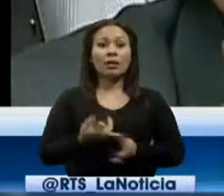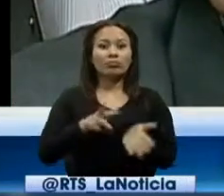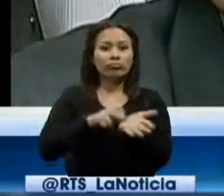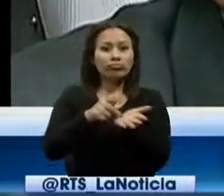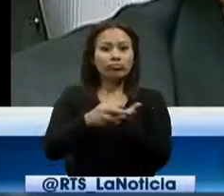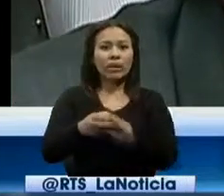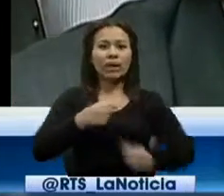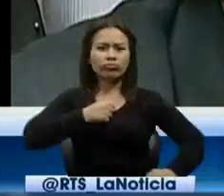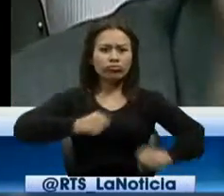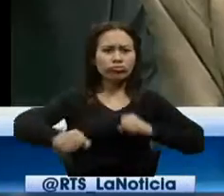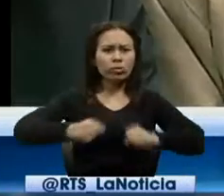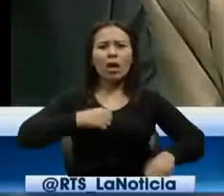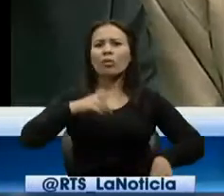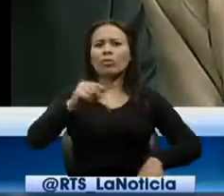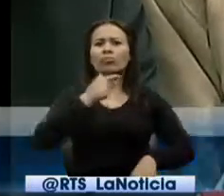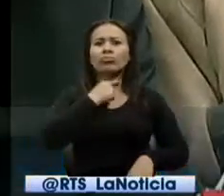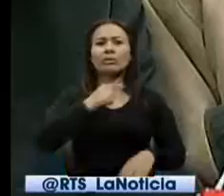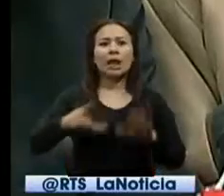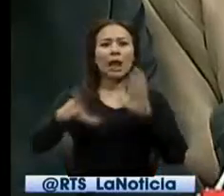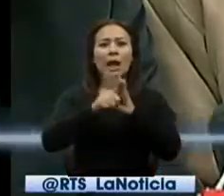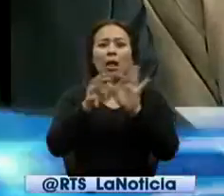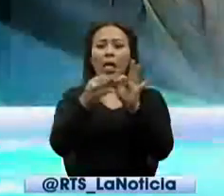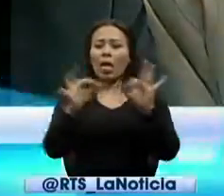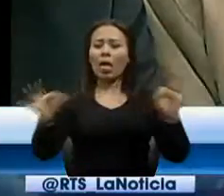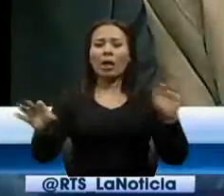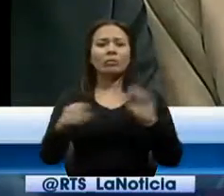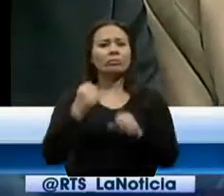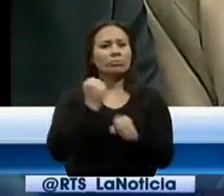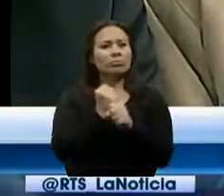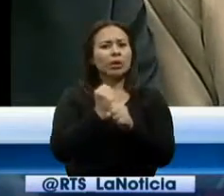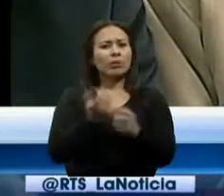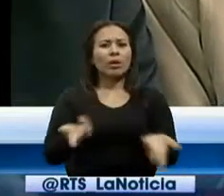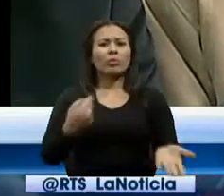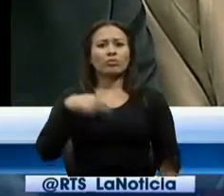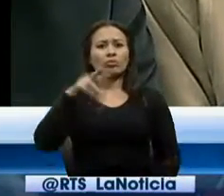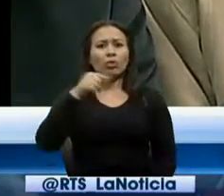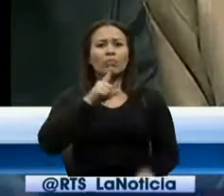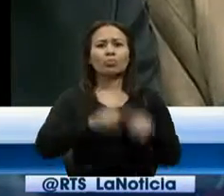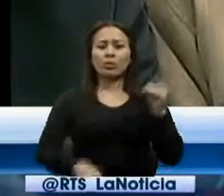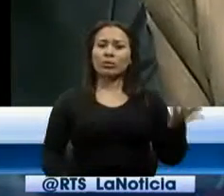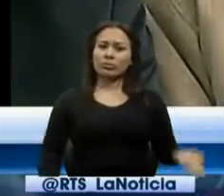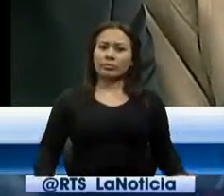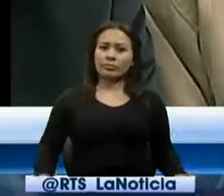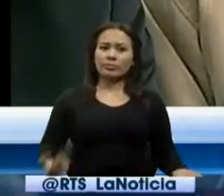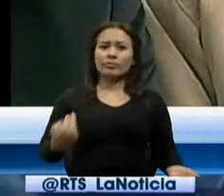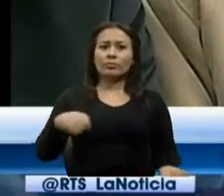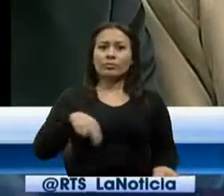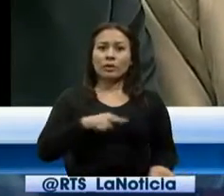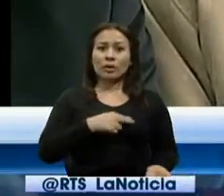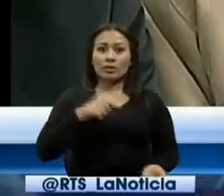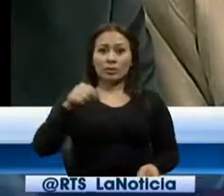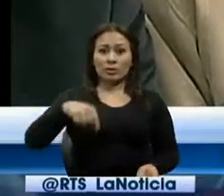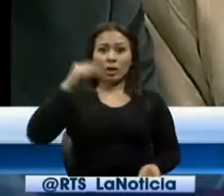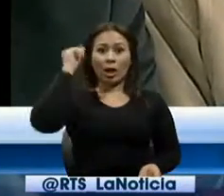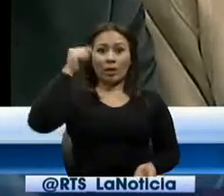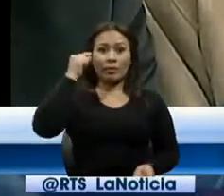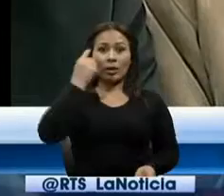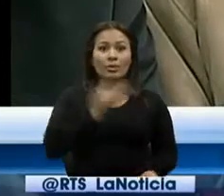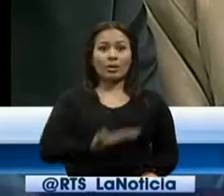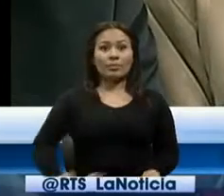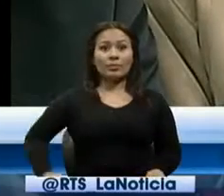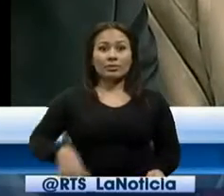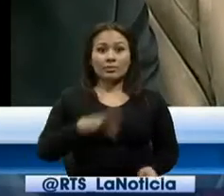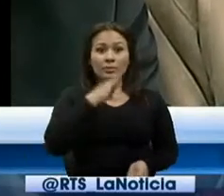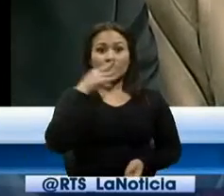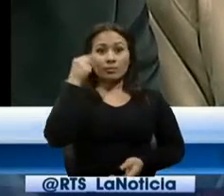de flexibilidad laboral. Hacer un rechazo a este modelo económico que este gobierno del régimen del presidente Correa